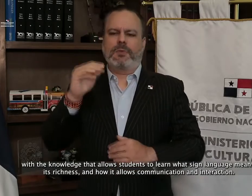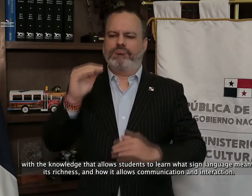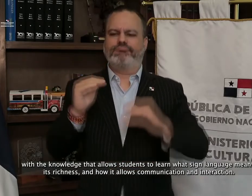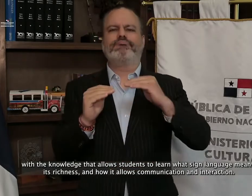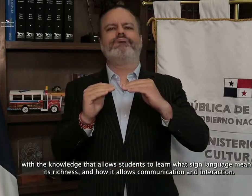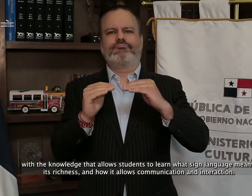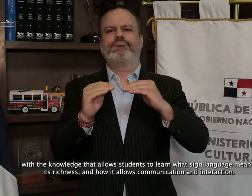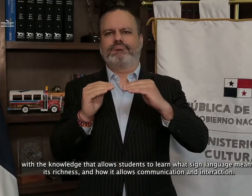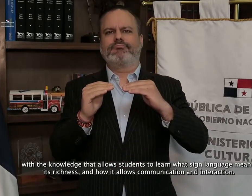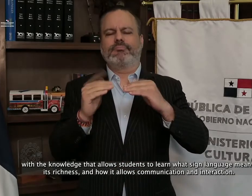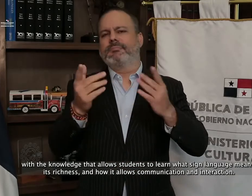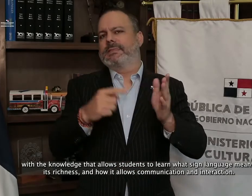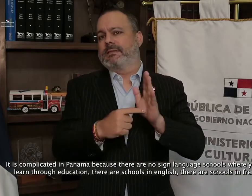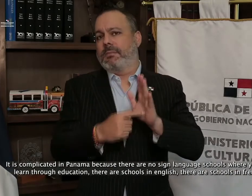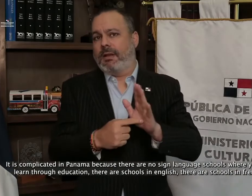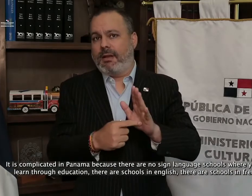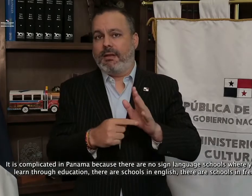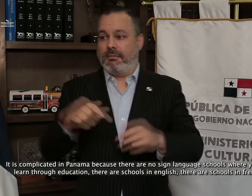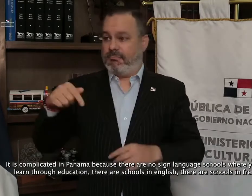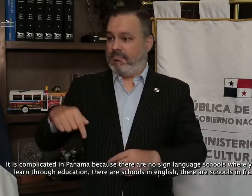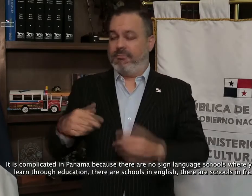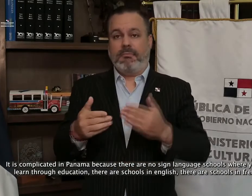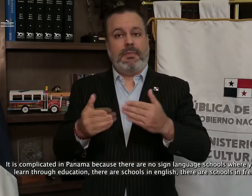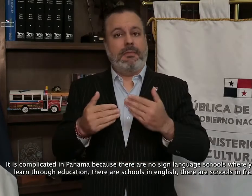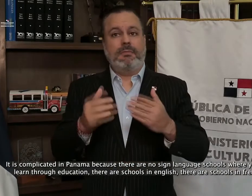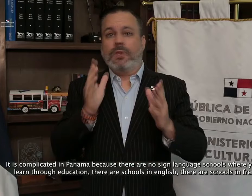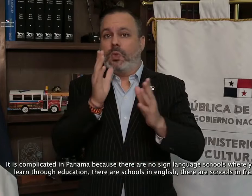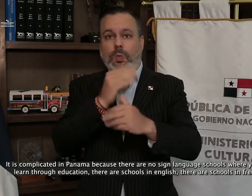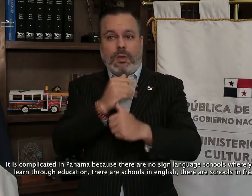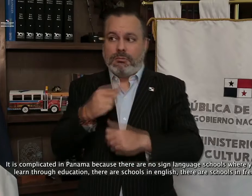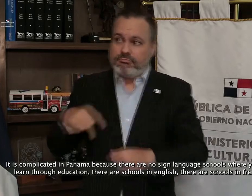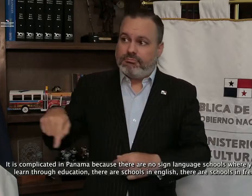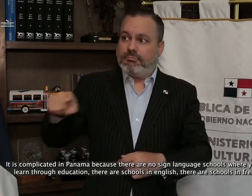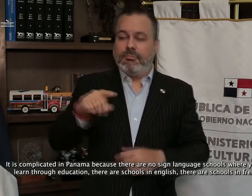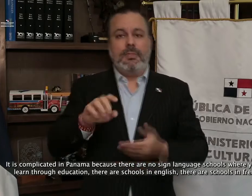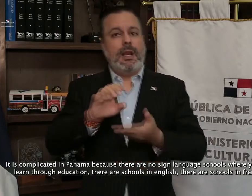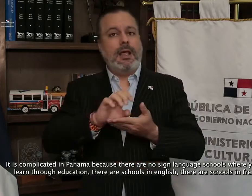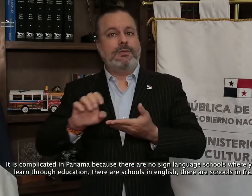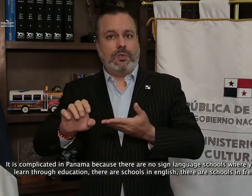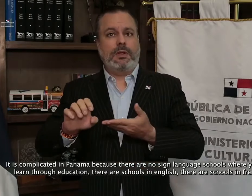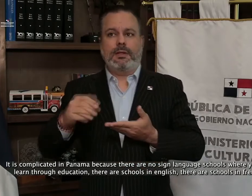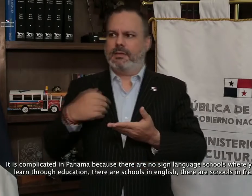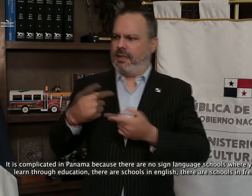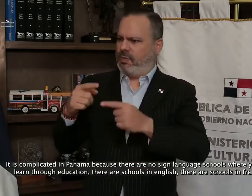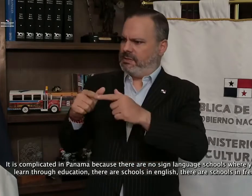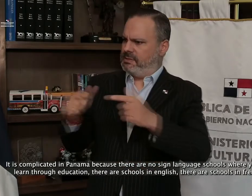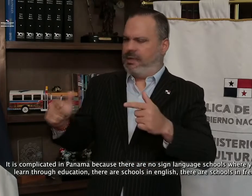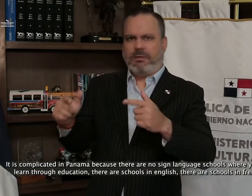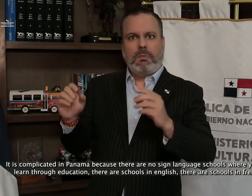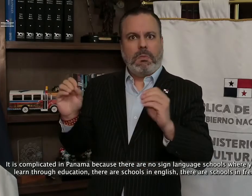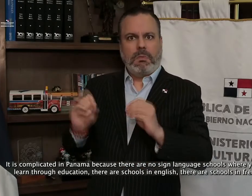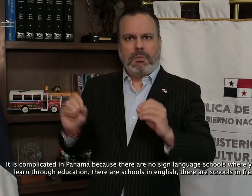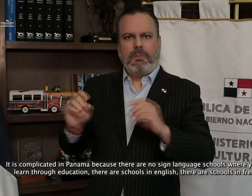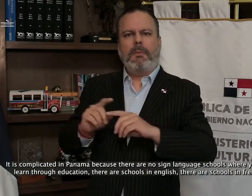personas sordas, con el conocimiento que permita que los estudiantes puedan aprender lo que significa la lengua de señas,